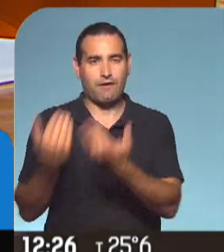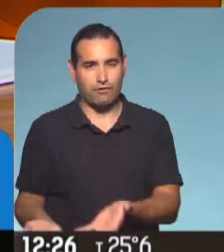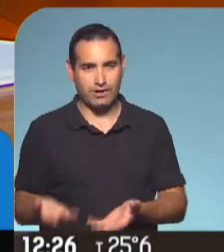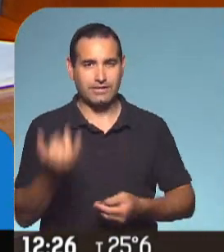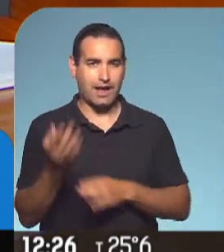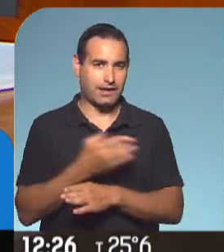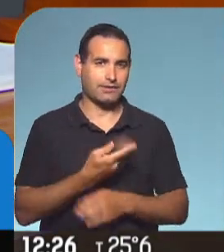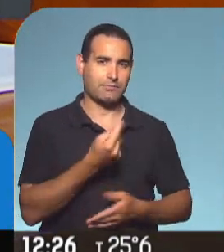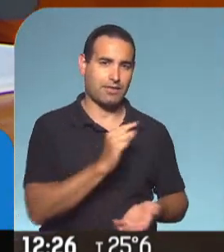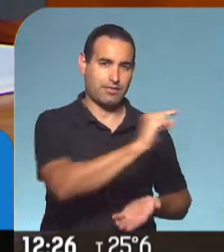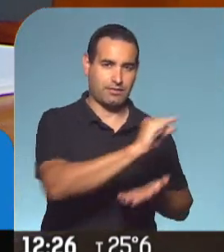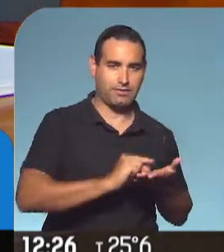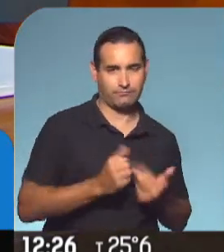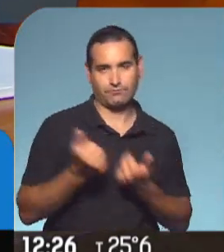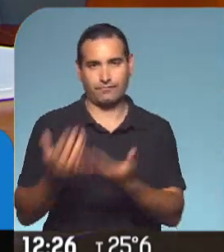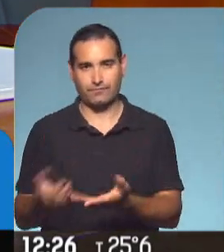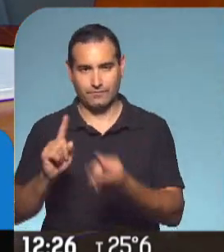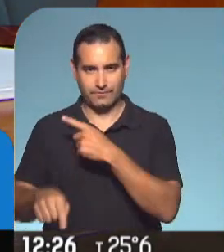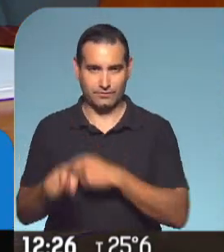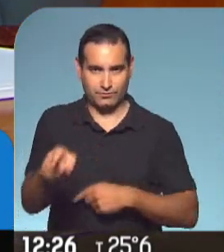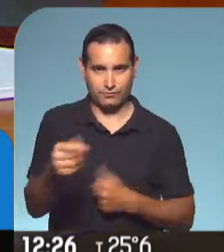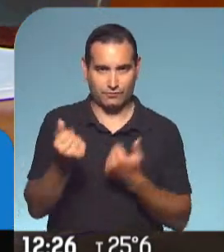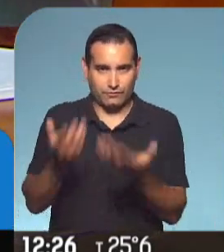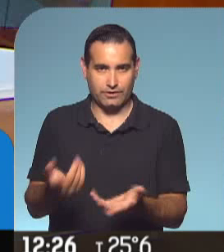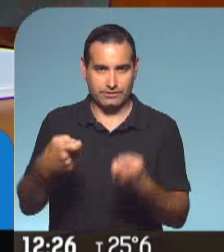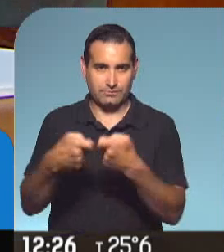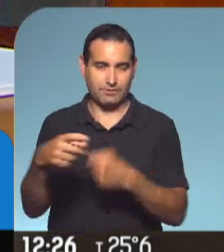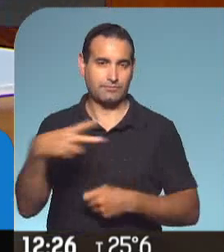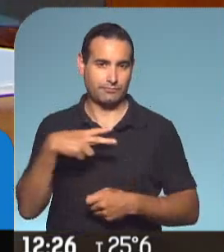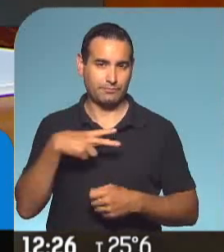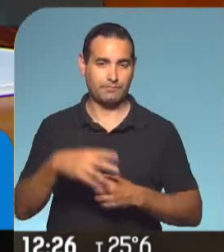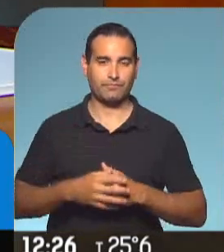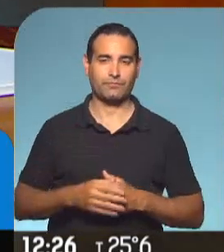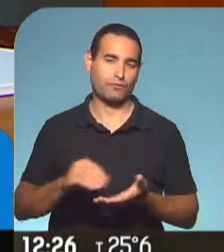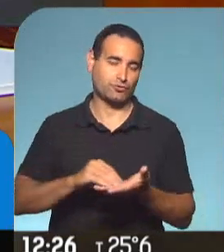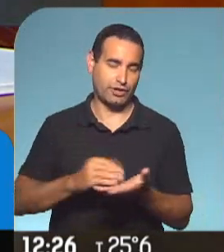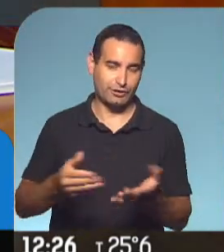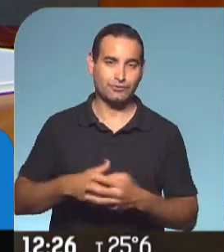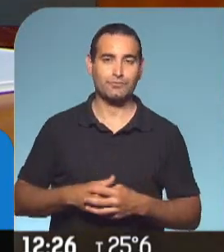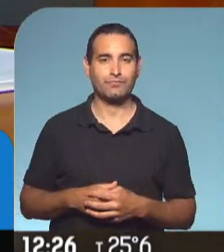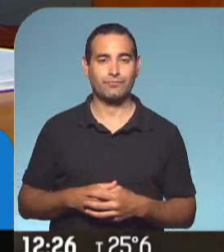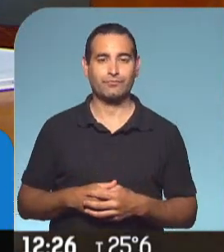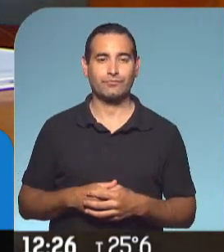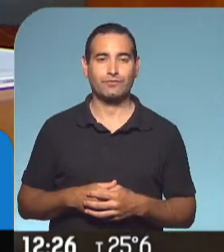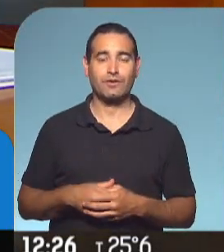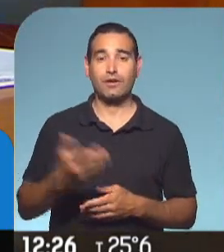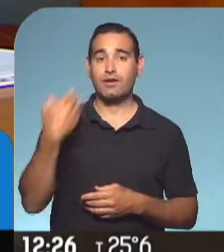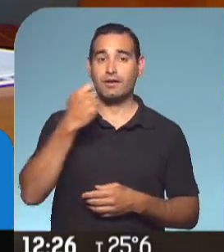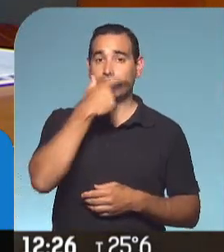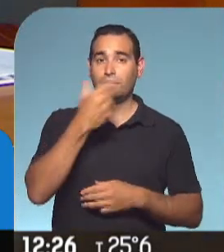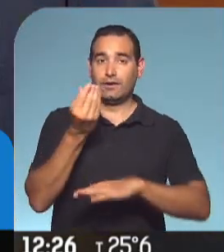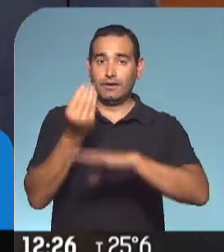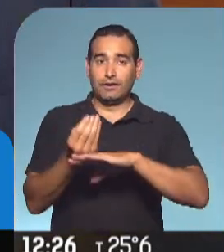haber estado intencionado e involucrado o vinculado a los funcionarios que lo llevaron a cabo. Hay un dato, cuando asume Mauricio Macri